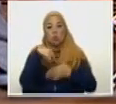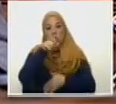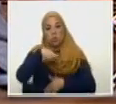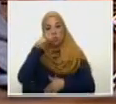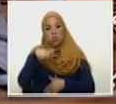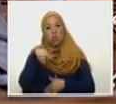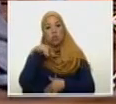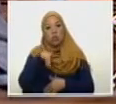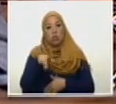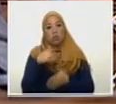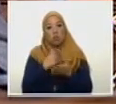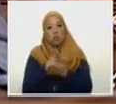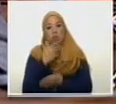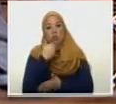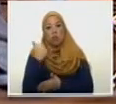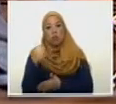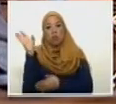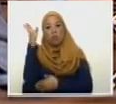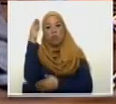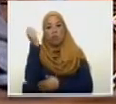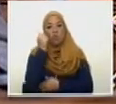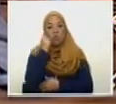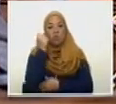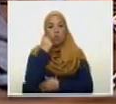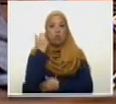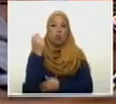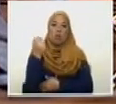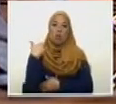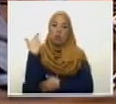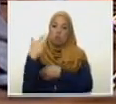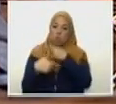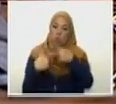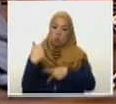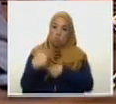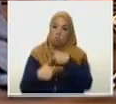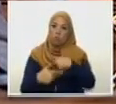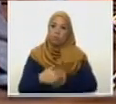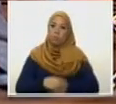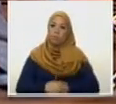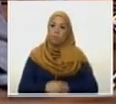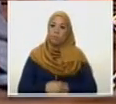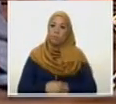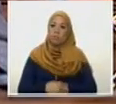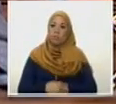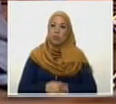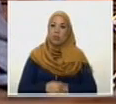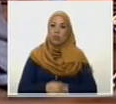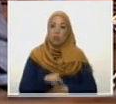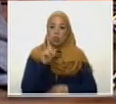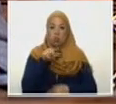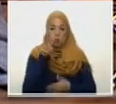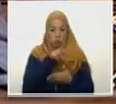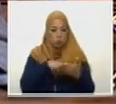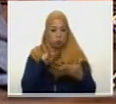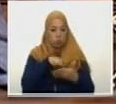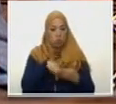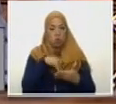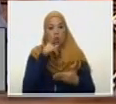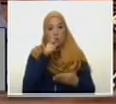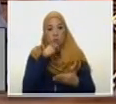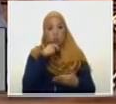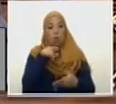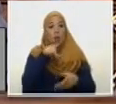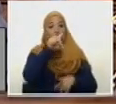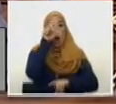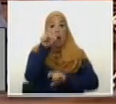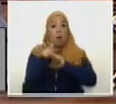a seguir enarbolando las banderas de lucha por las cuales han batallado. Se dio lectura y fue sometido a votación el